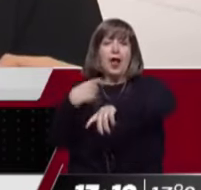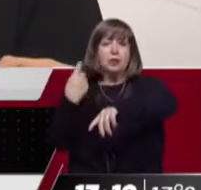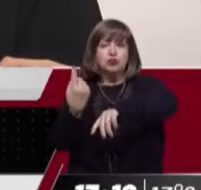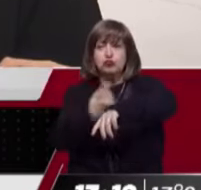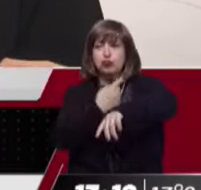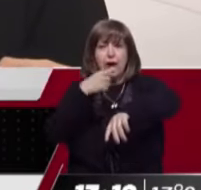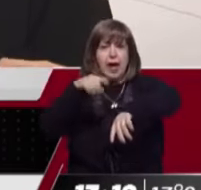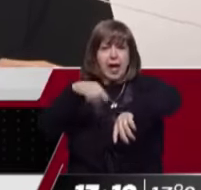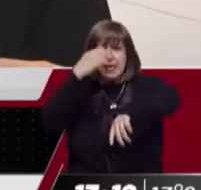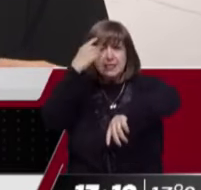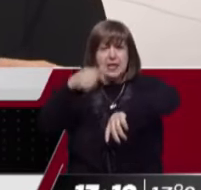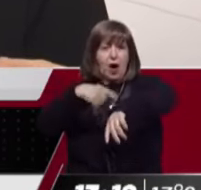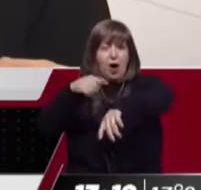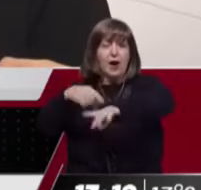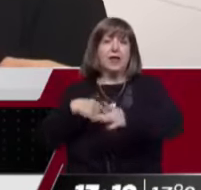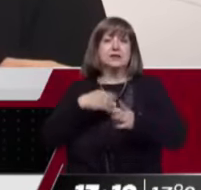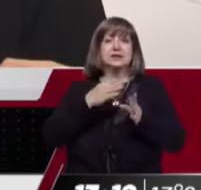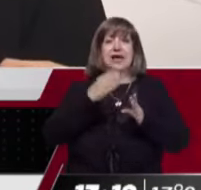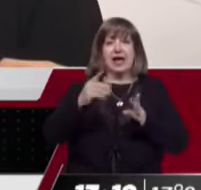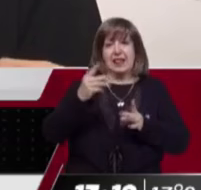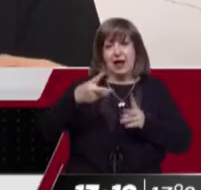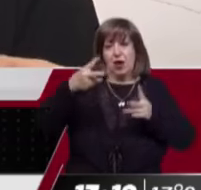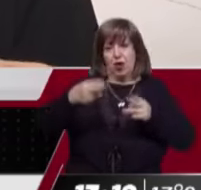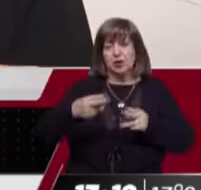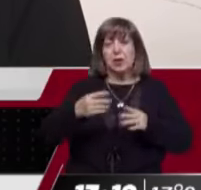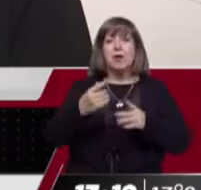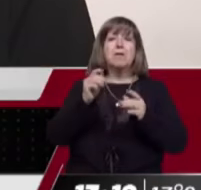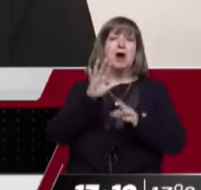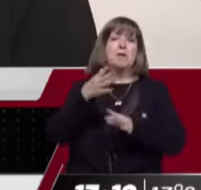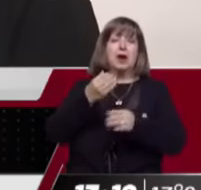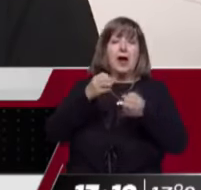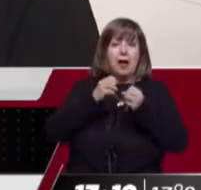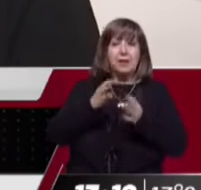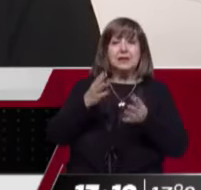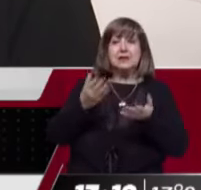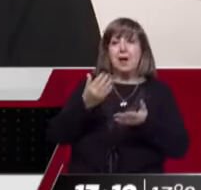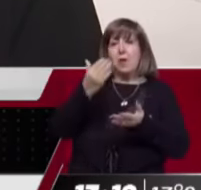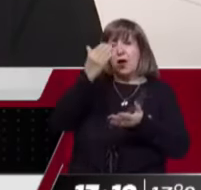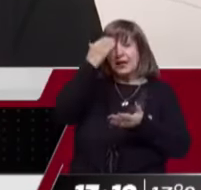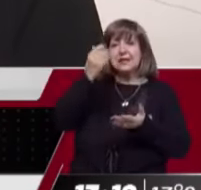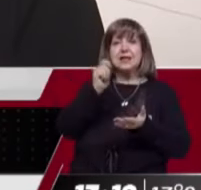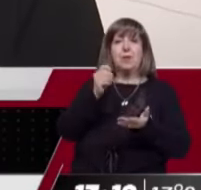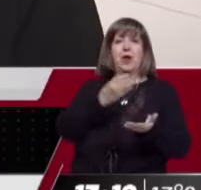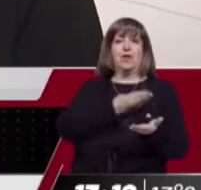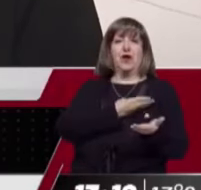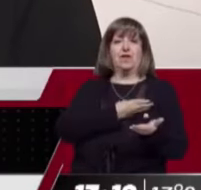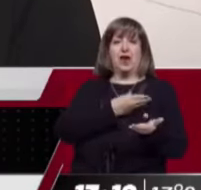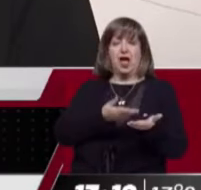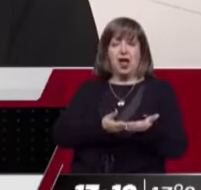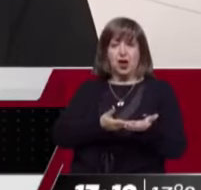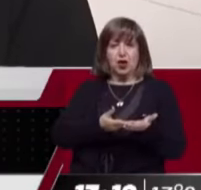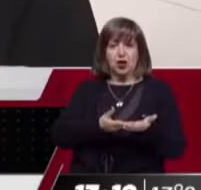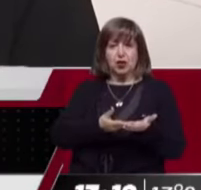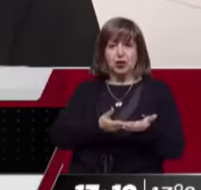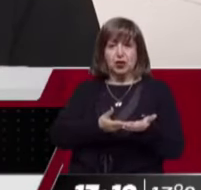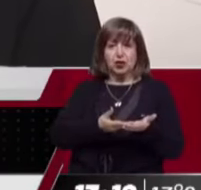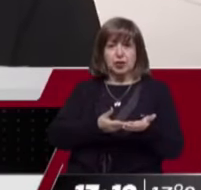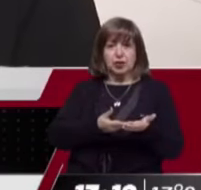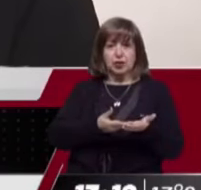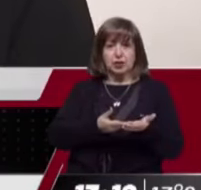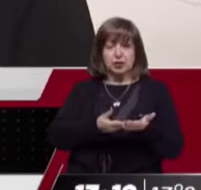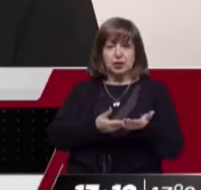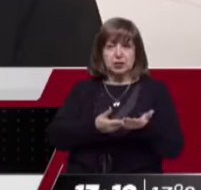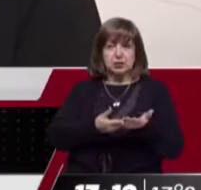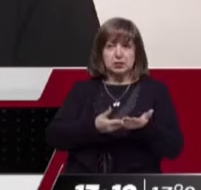causa, que de hecho desde el 15 de febrero aproximadamente, todavía ninguna prueba se ha podido producir por parte de esta defensa técnica. Por